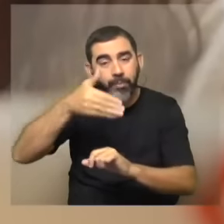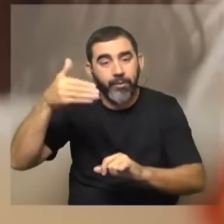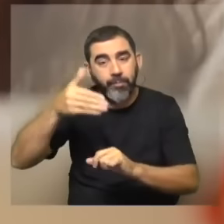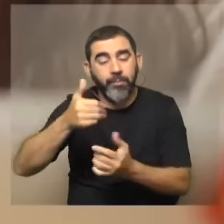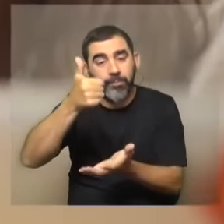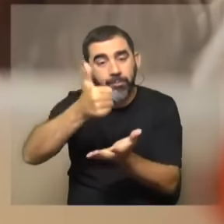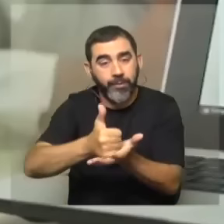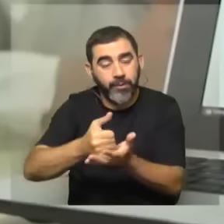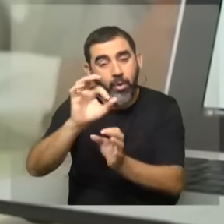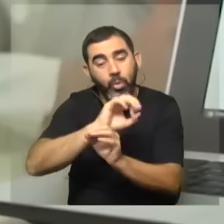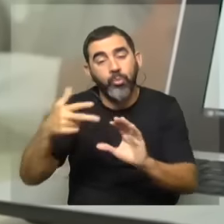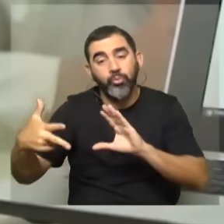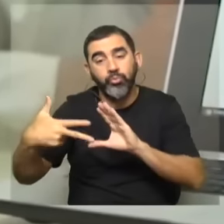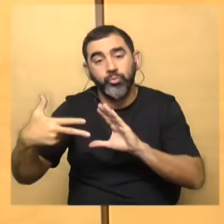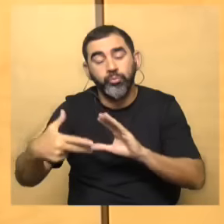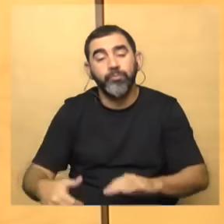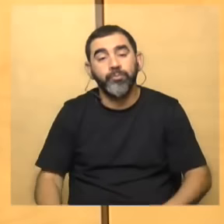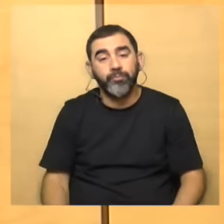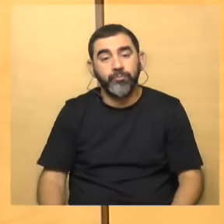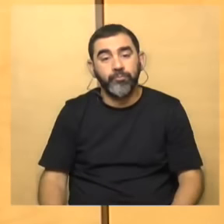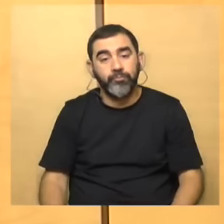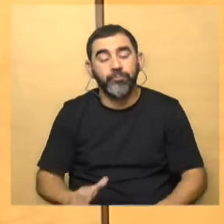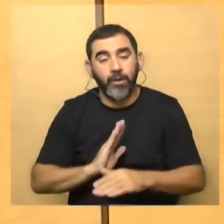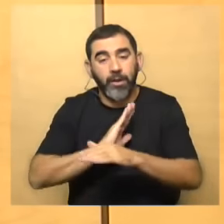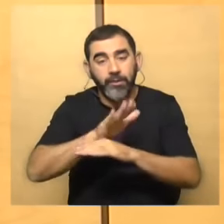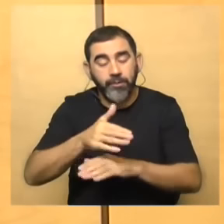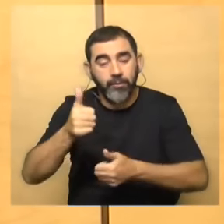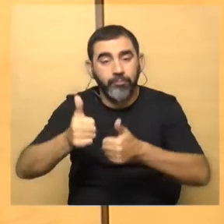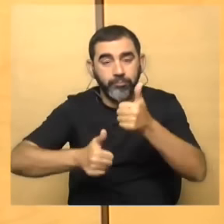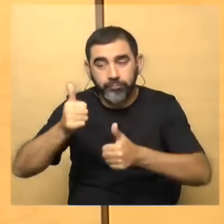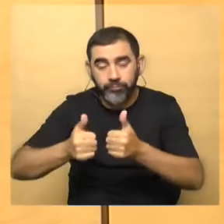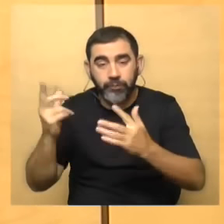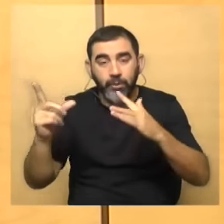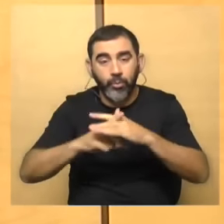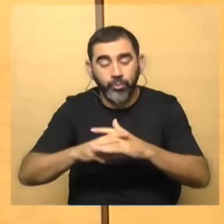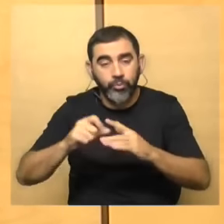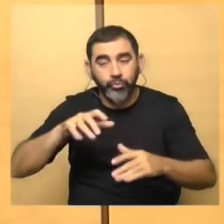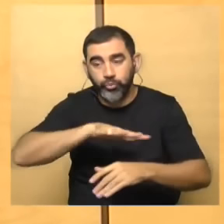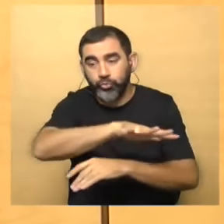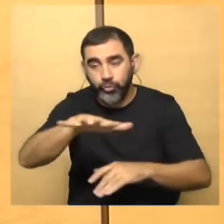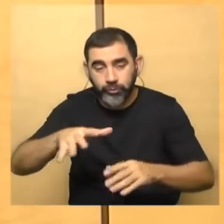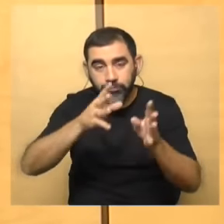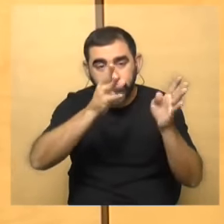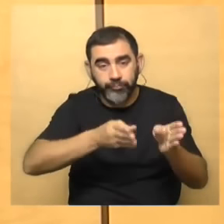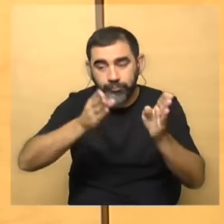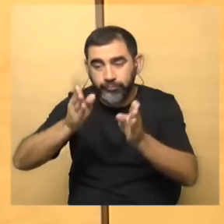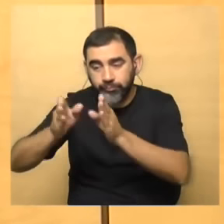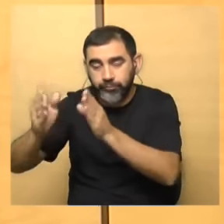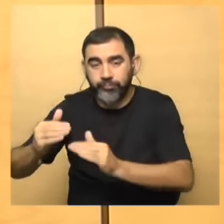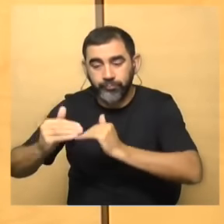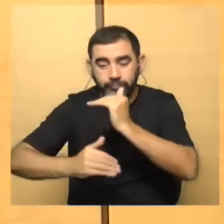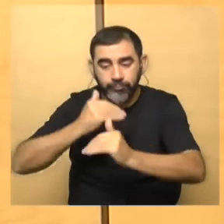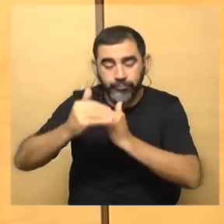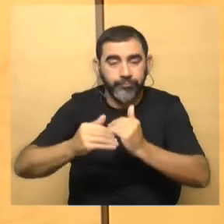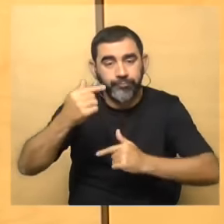forma presencial como virtual accesibilidad competencias inclusión comunidad estos ejes van a estar desarrollándose